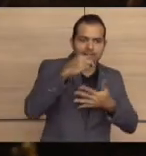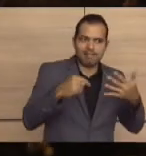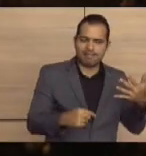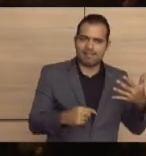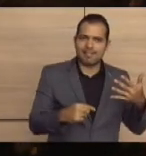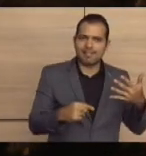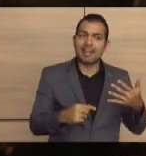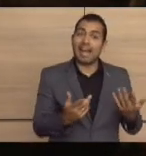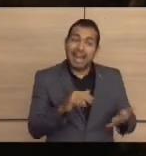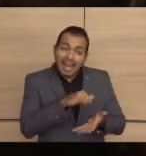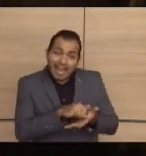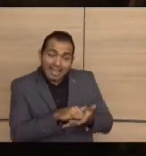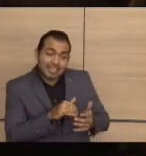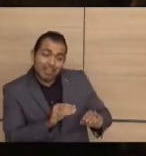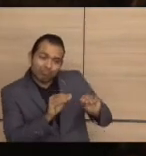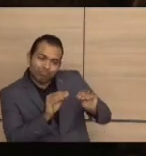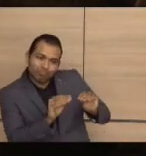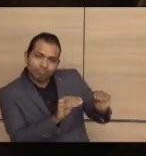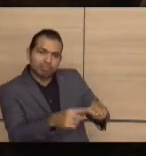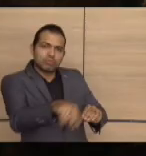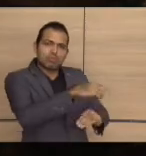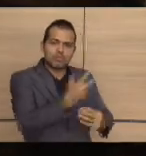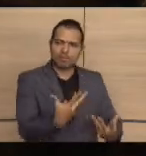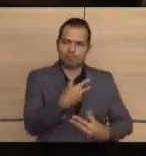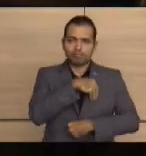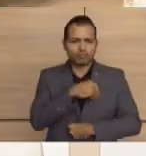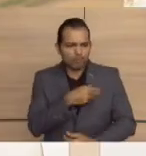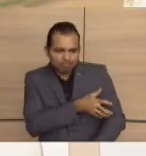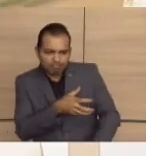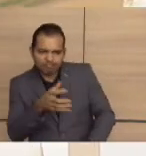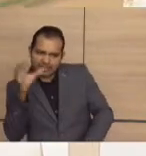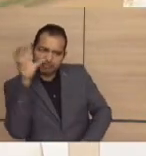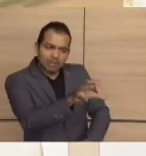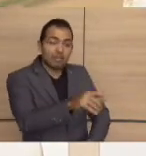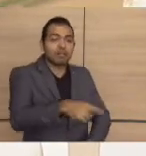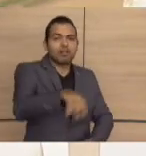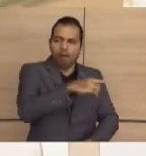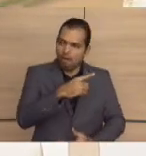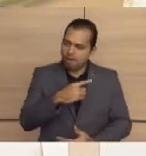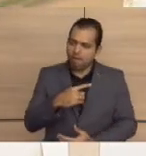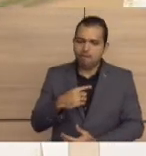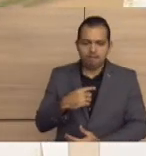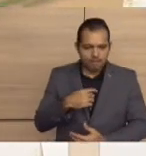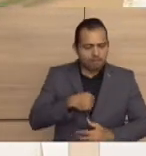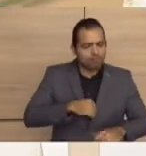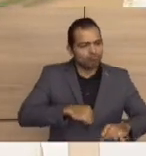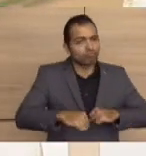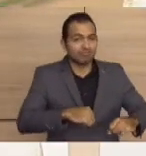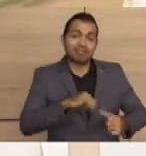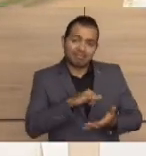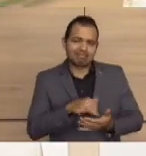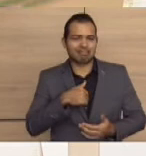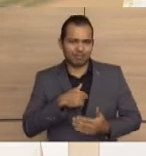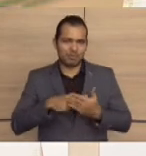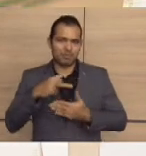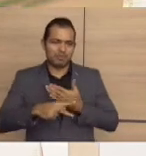que en este caso pues es lo que estoy liderando, y pienso que esa es una manera concreta